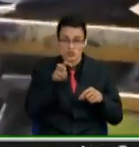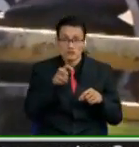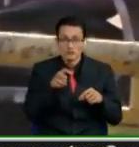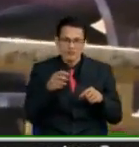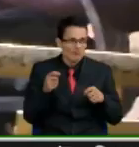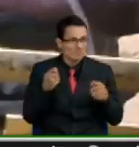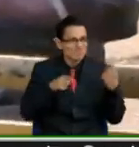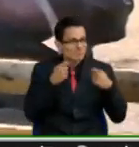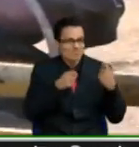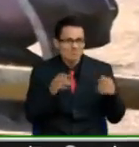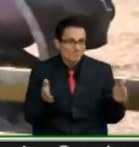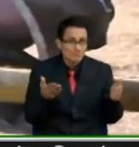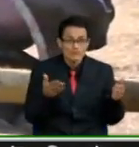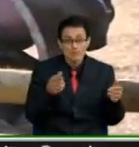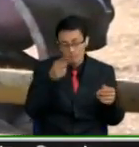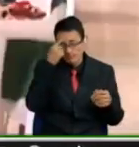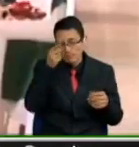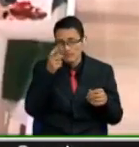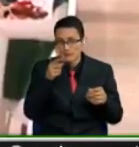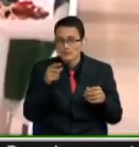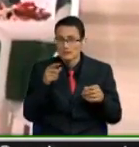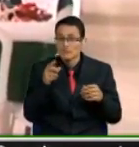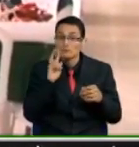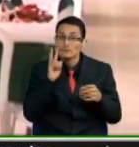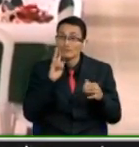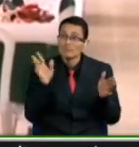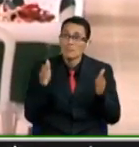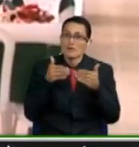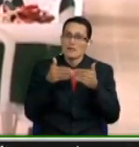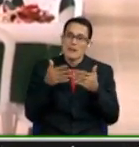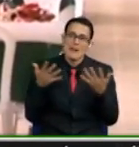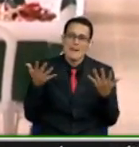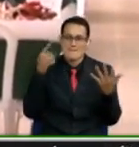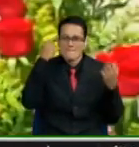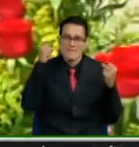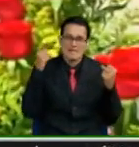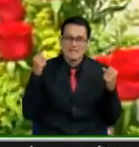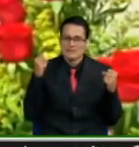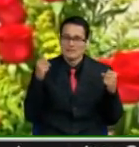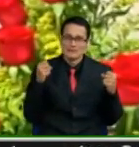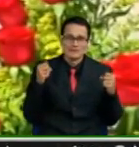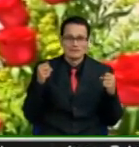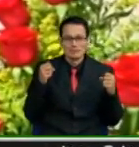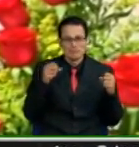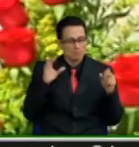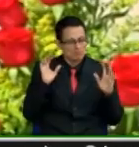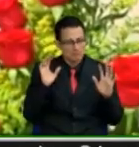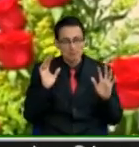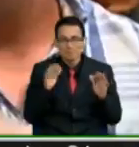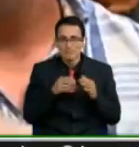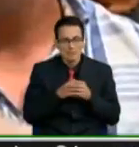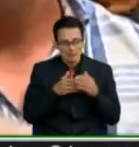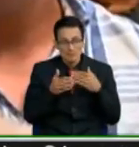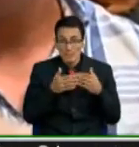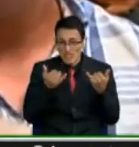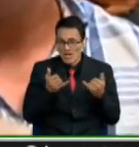siempre preocupa, pero en realidad nosotros siempre hemos vendido para acá, para Colombia, y pues esta es la quinta